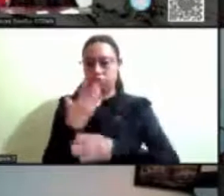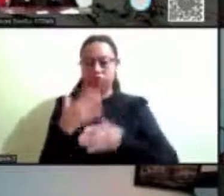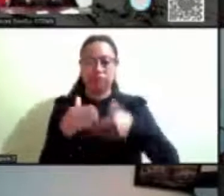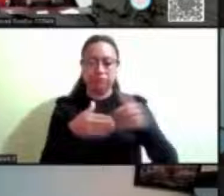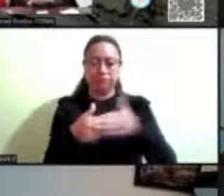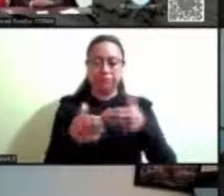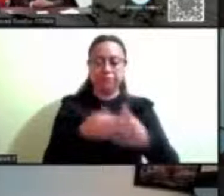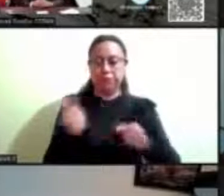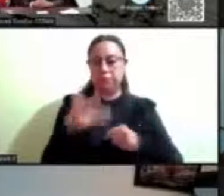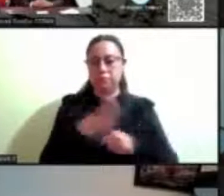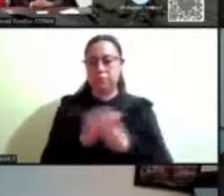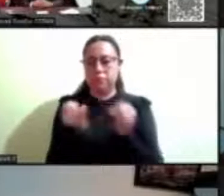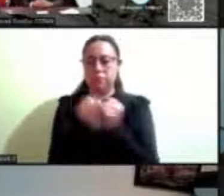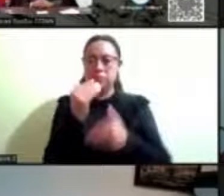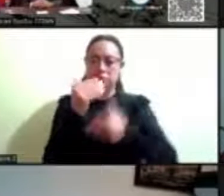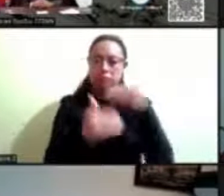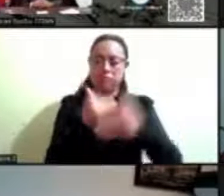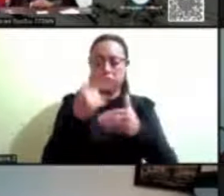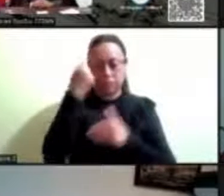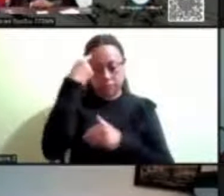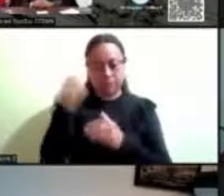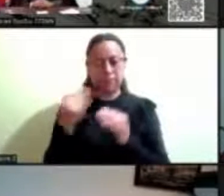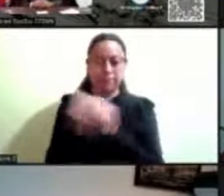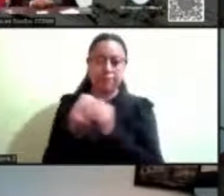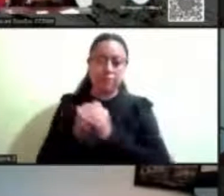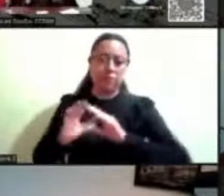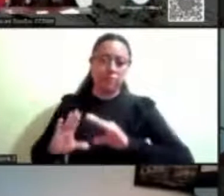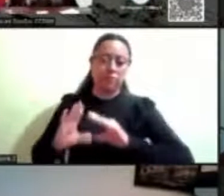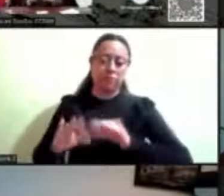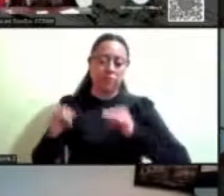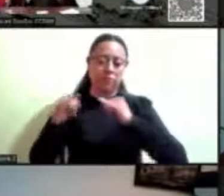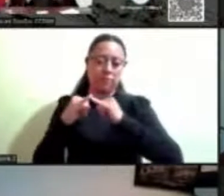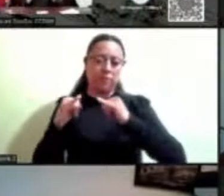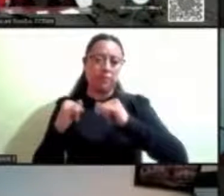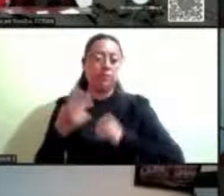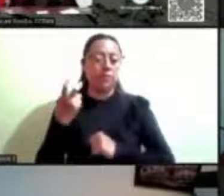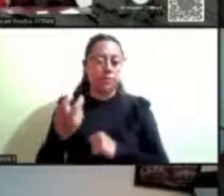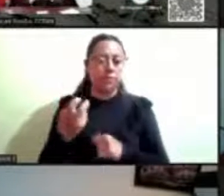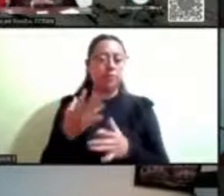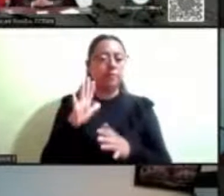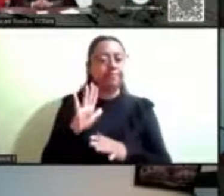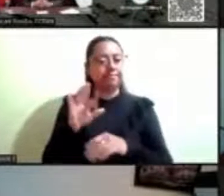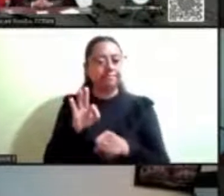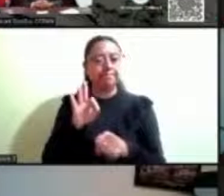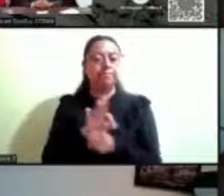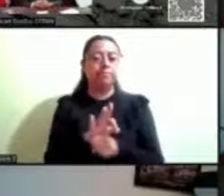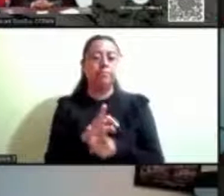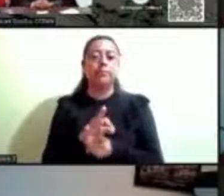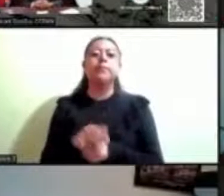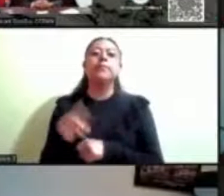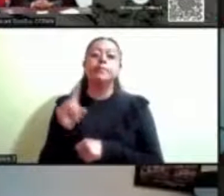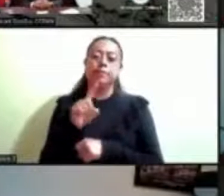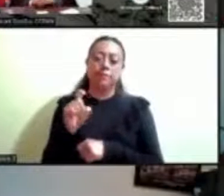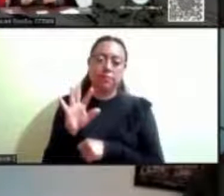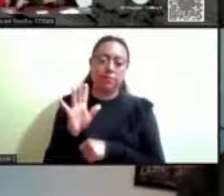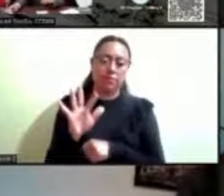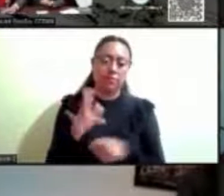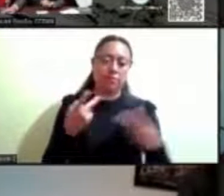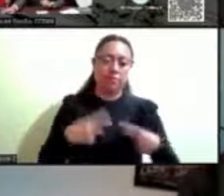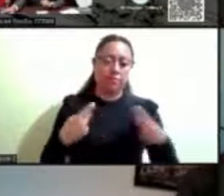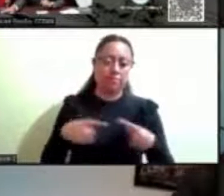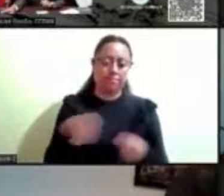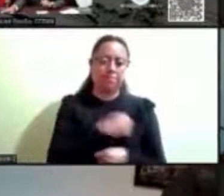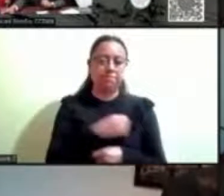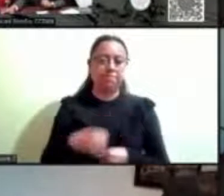Julio César Bonilla Gutiérrez, señaló en mesa de trabajo con legisladoras y legisladores integrantes de la Comisión de Presupuesto y Cuenta Pública del Congreso de la